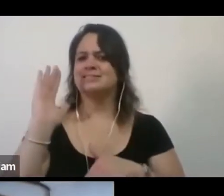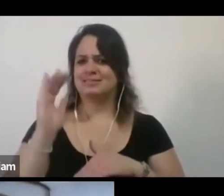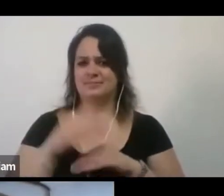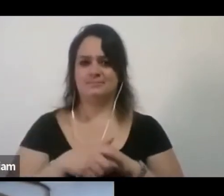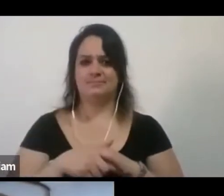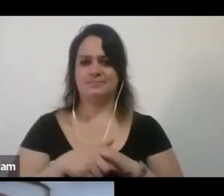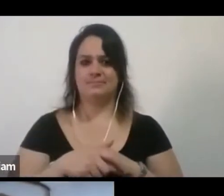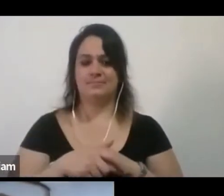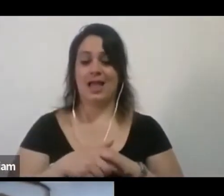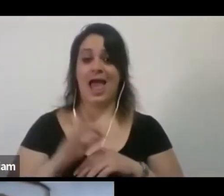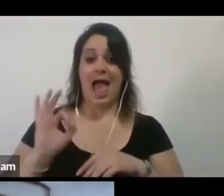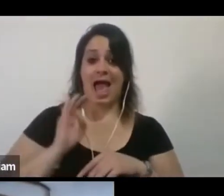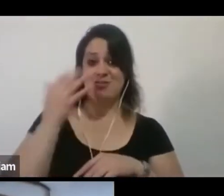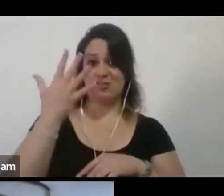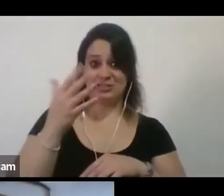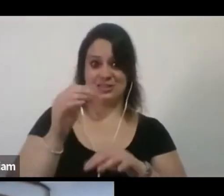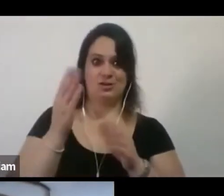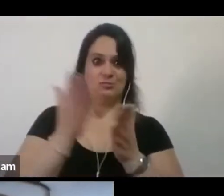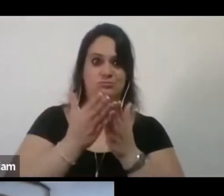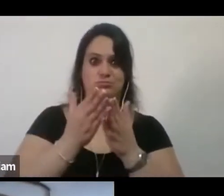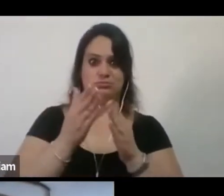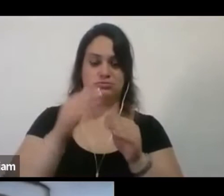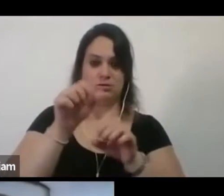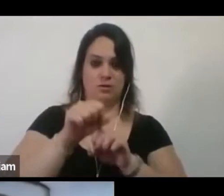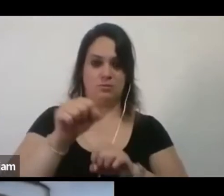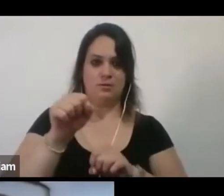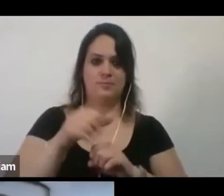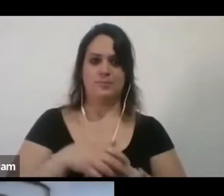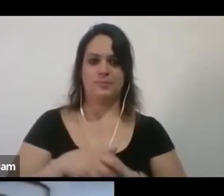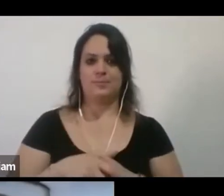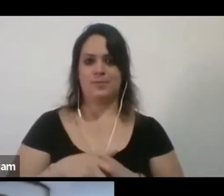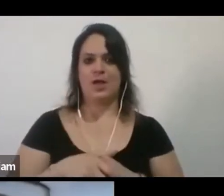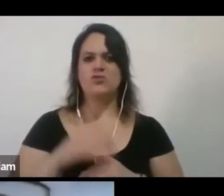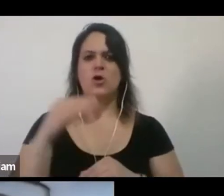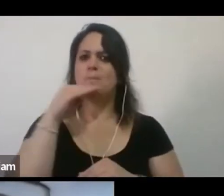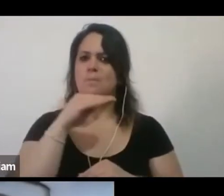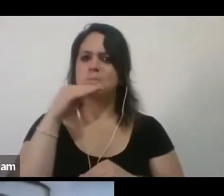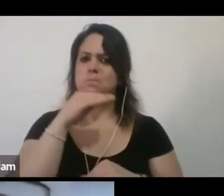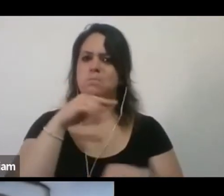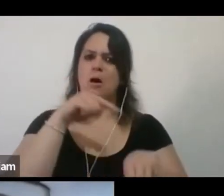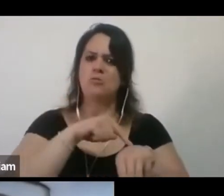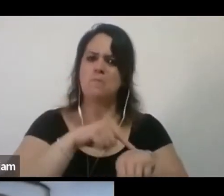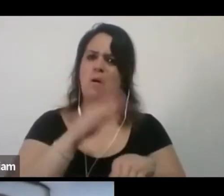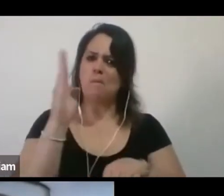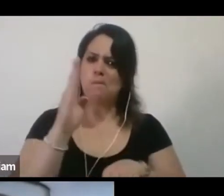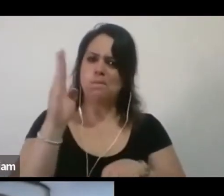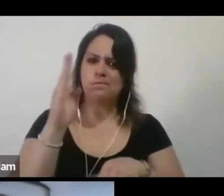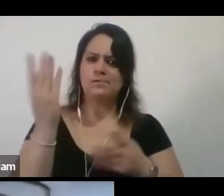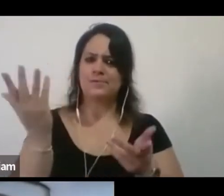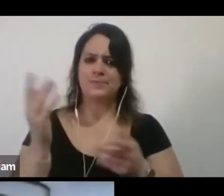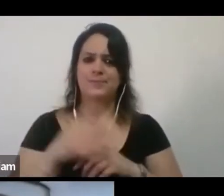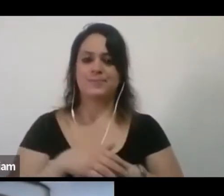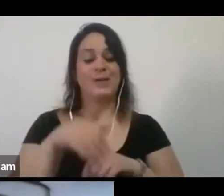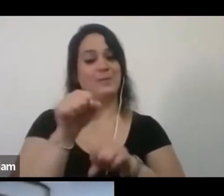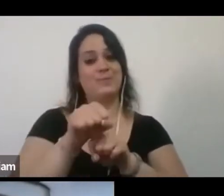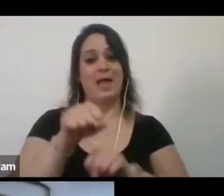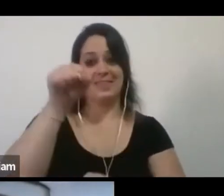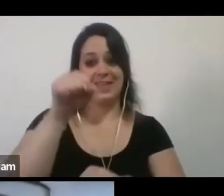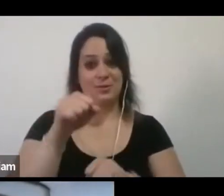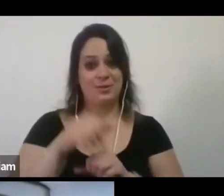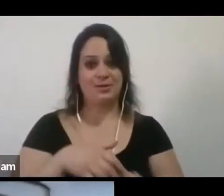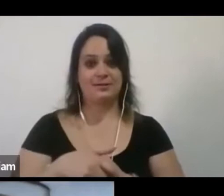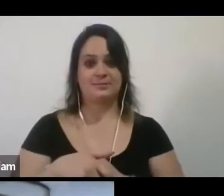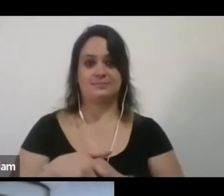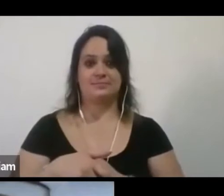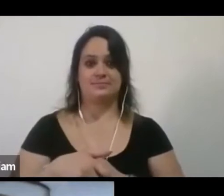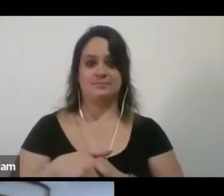los 5 años, nunca tuve, fui como muy prolija en eso. Bueno, me recibí,